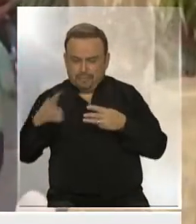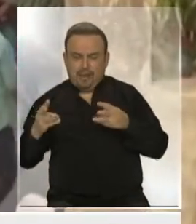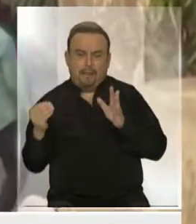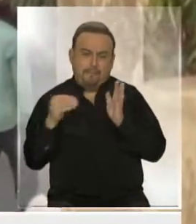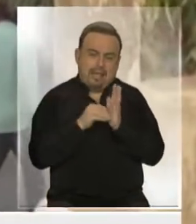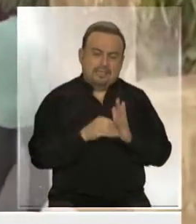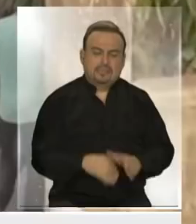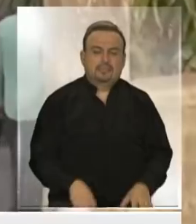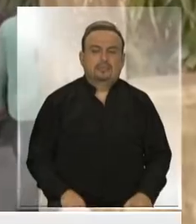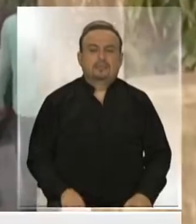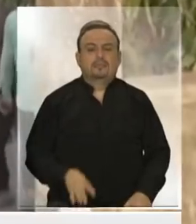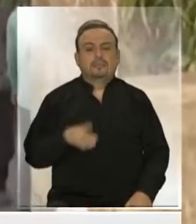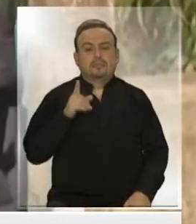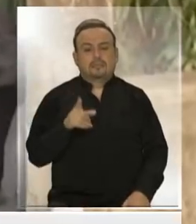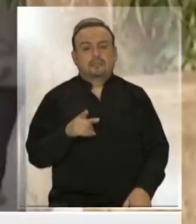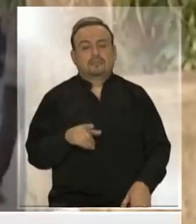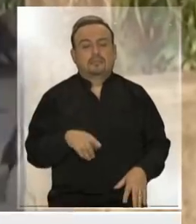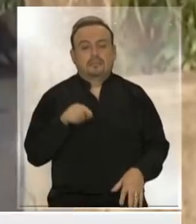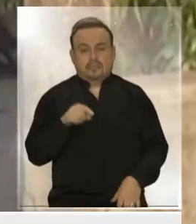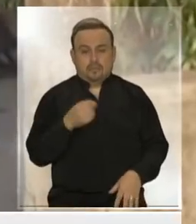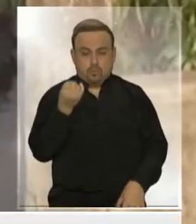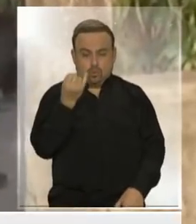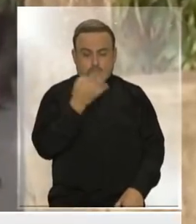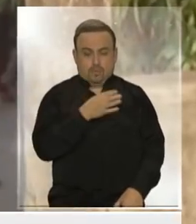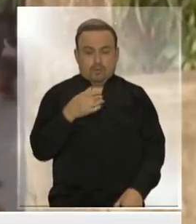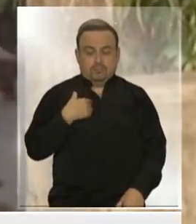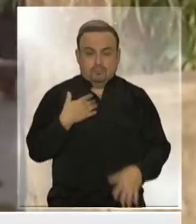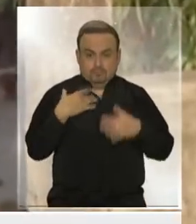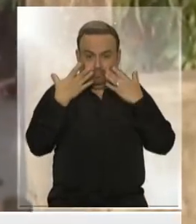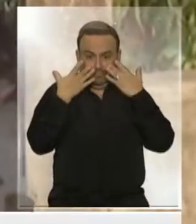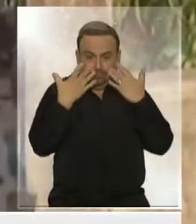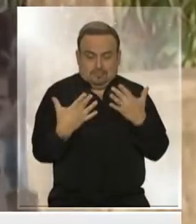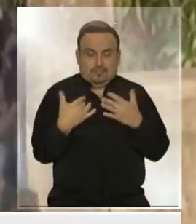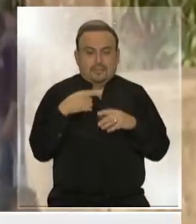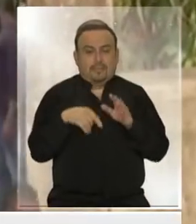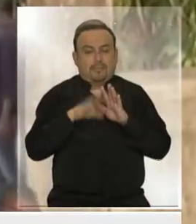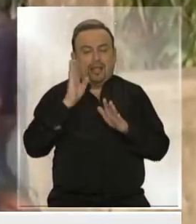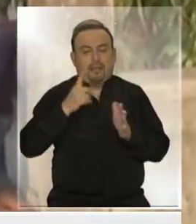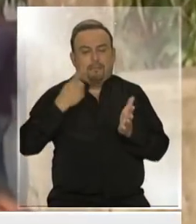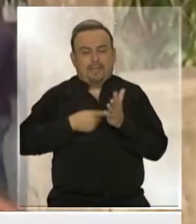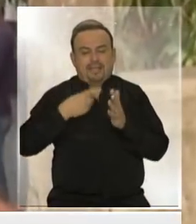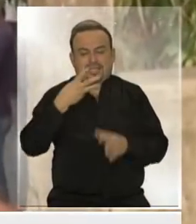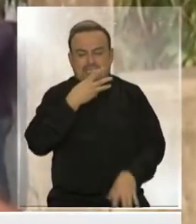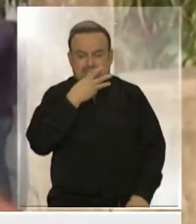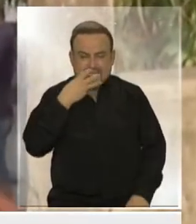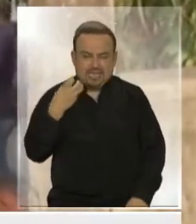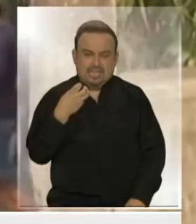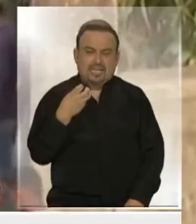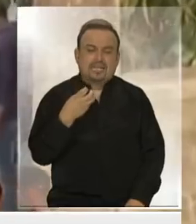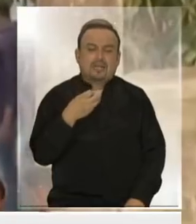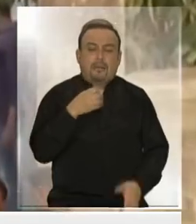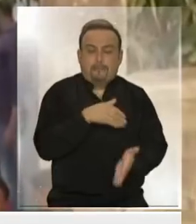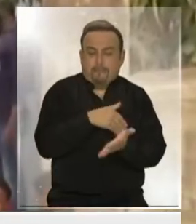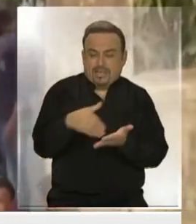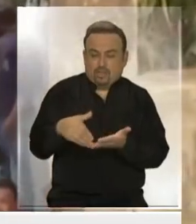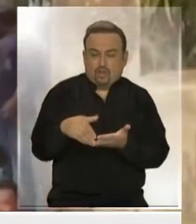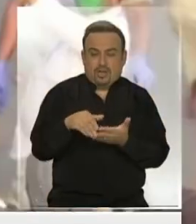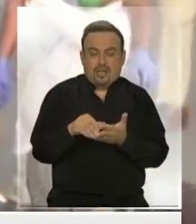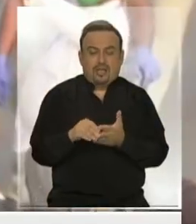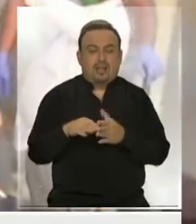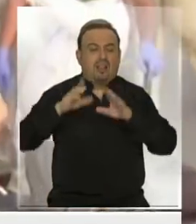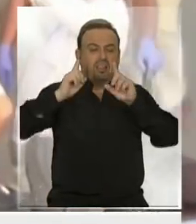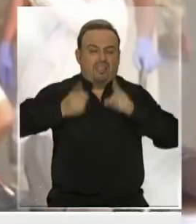vivos es decir sus más de acá la cifra yo creo que lo más impactante jose sus más de 1.300 millones de habitantes deberán